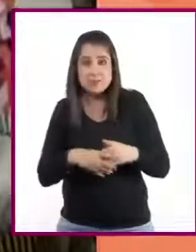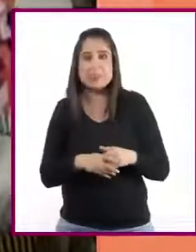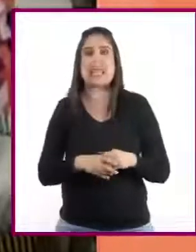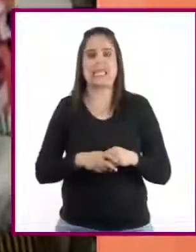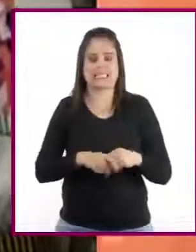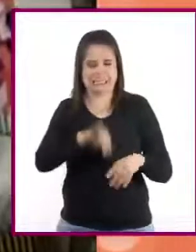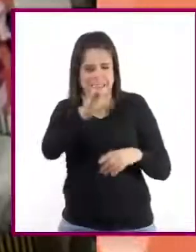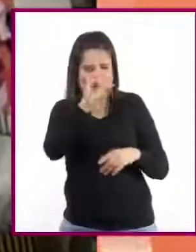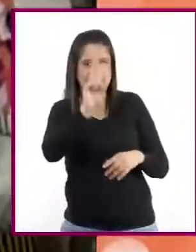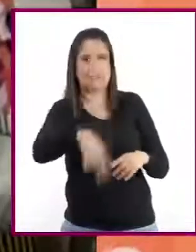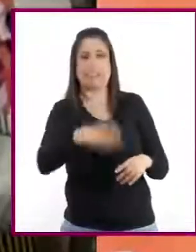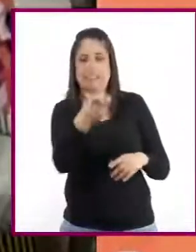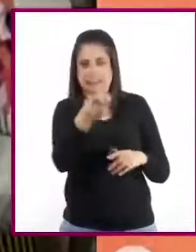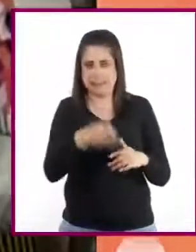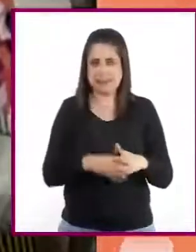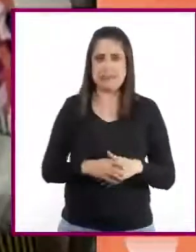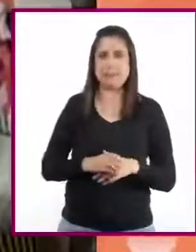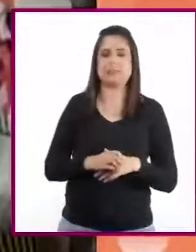bien.